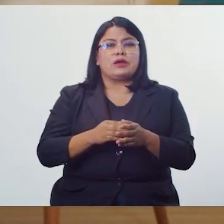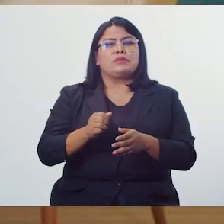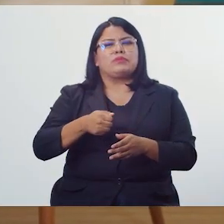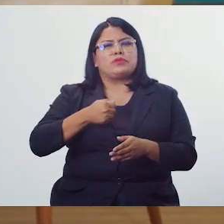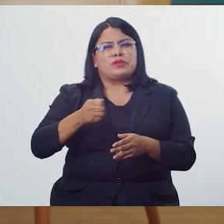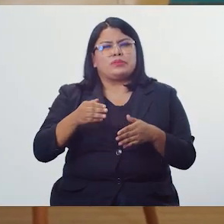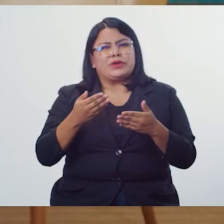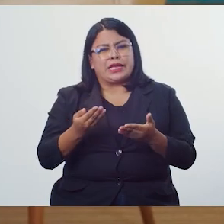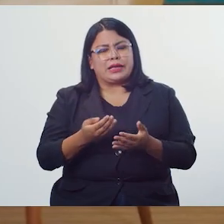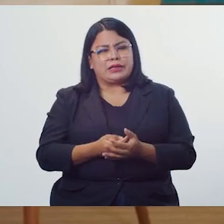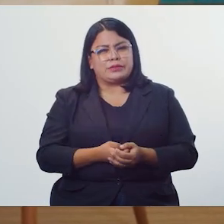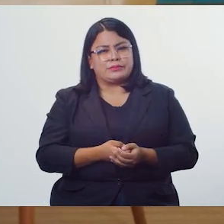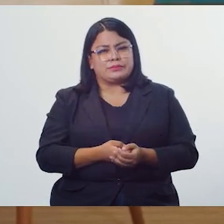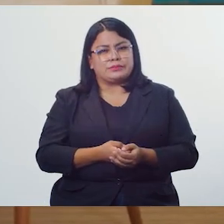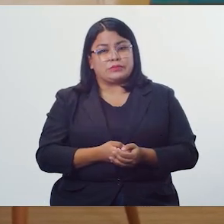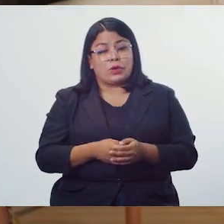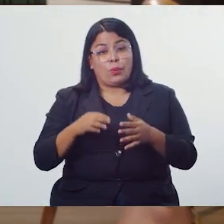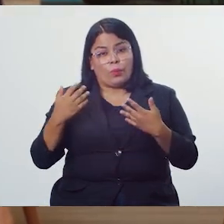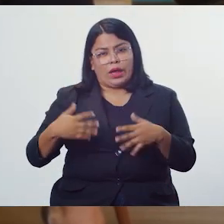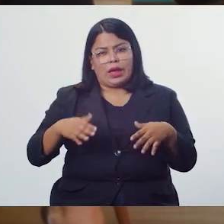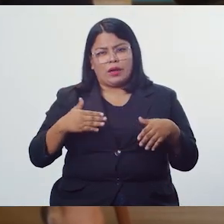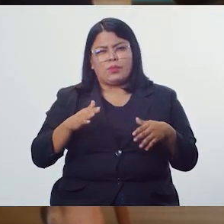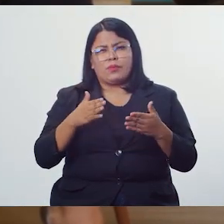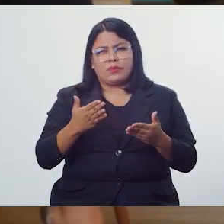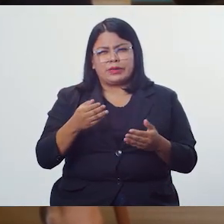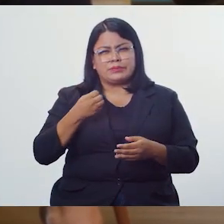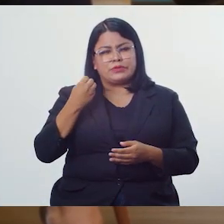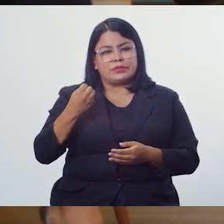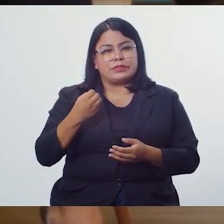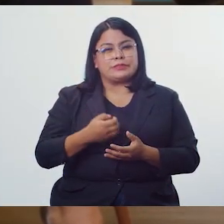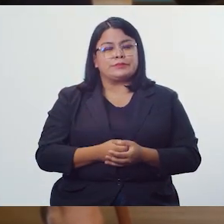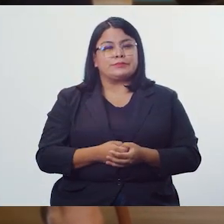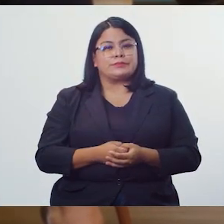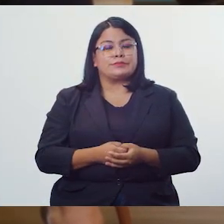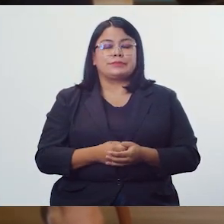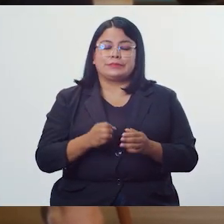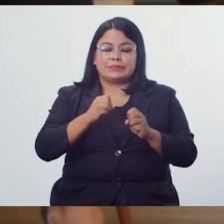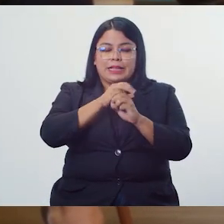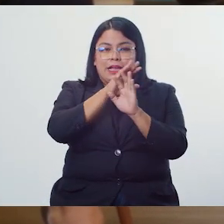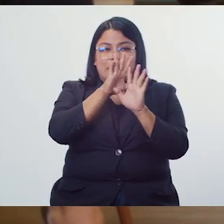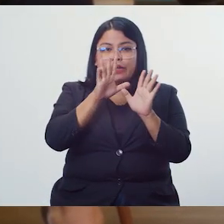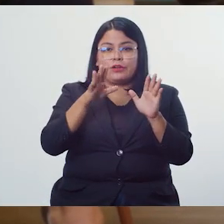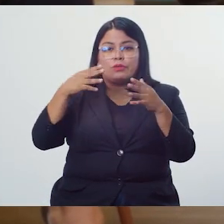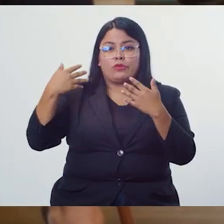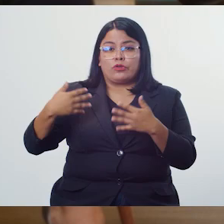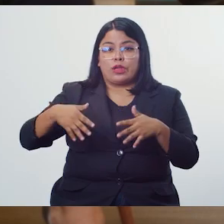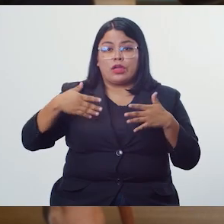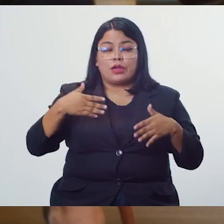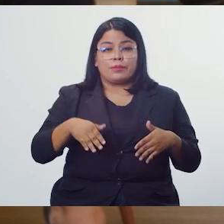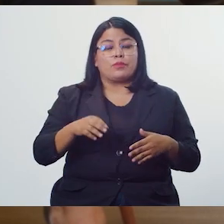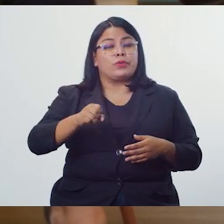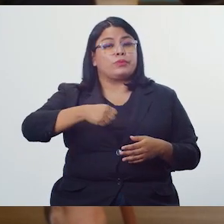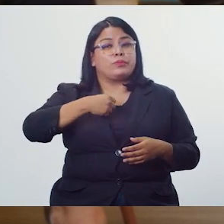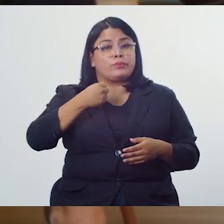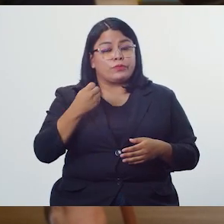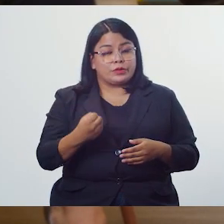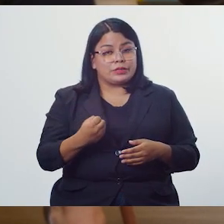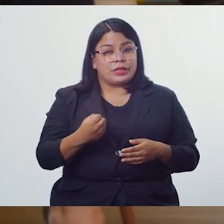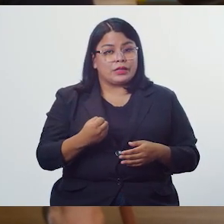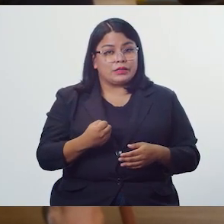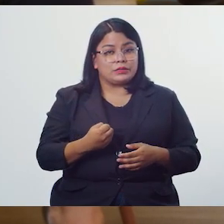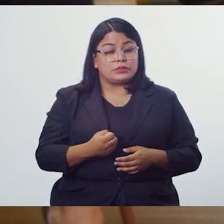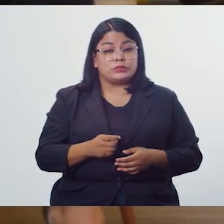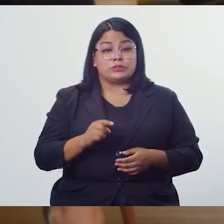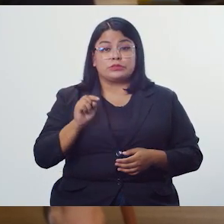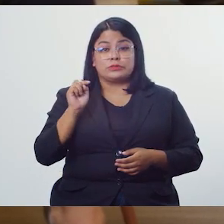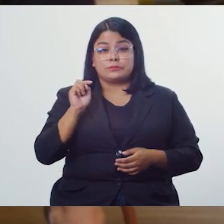sección importante llamada Juguemos? Claro que sí. La sección Juguemos es importante porque